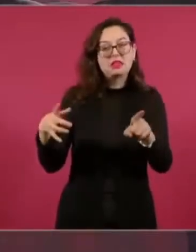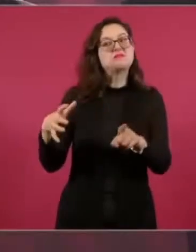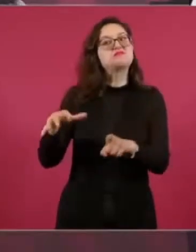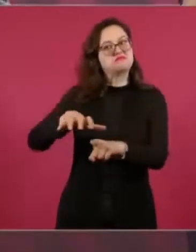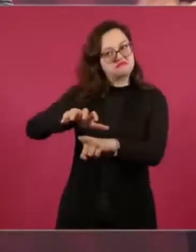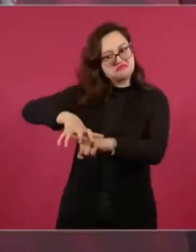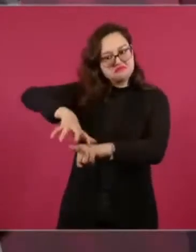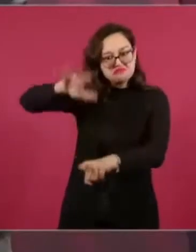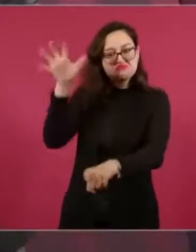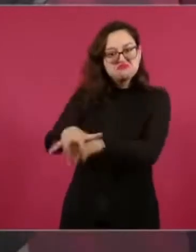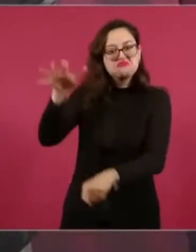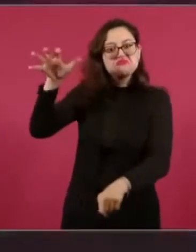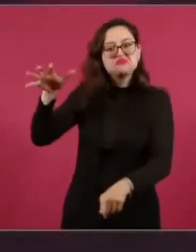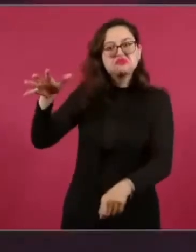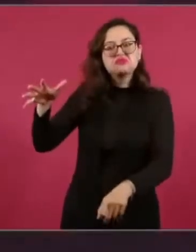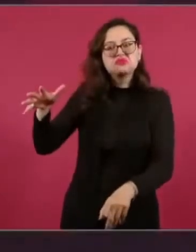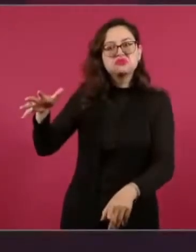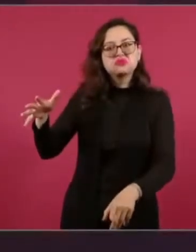Fíjense eso.